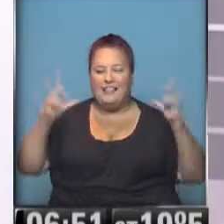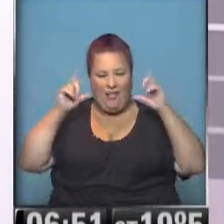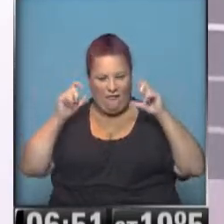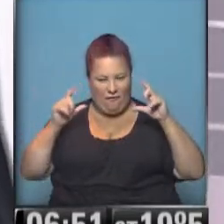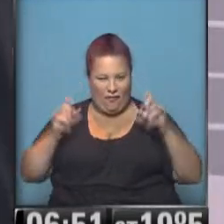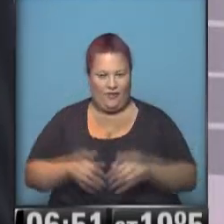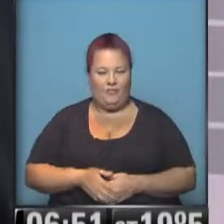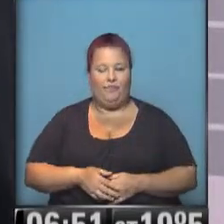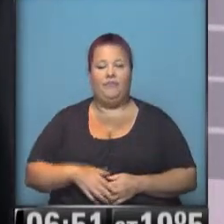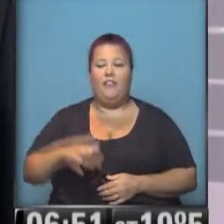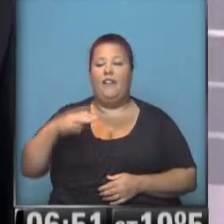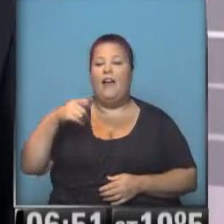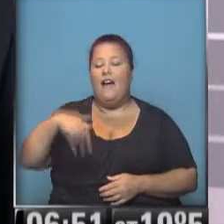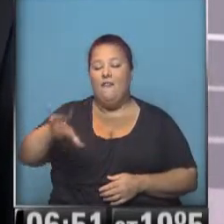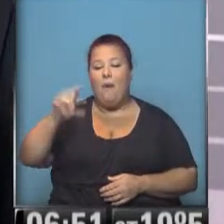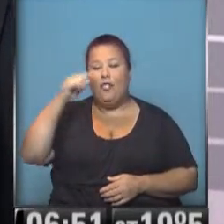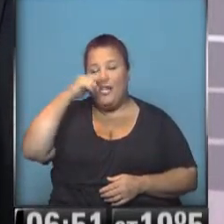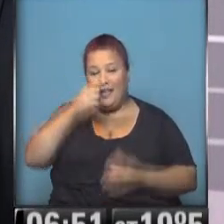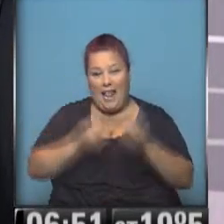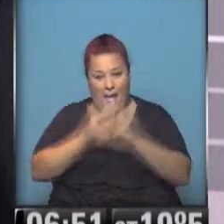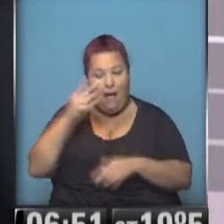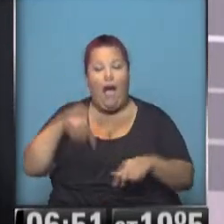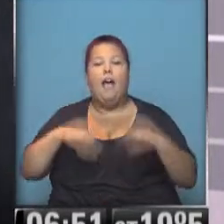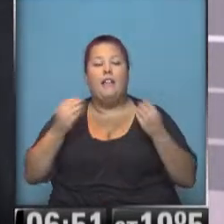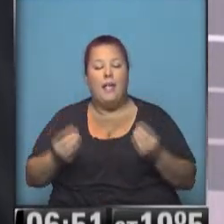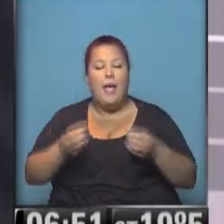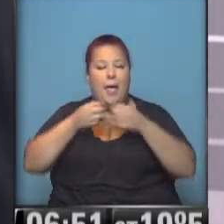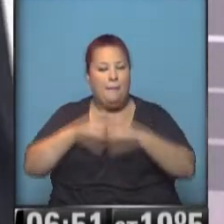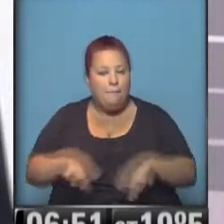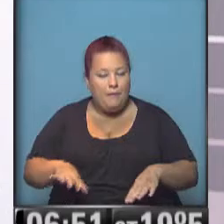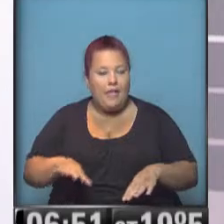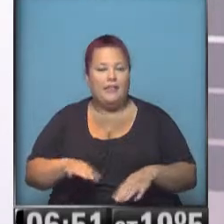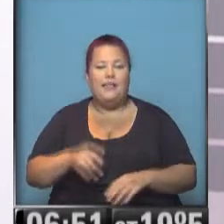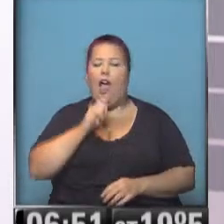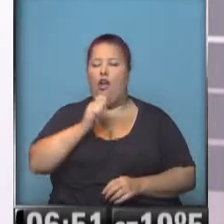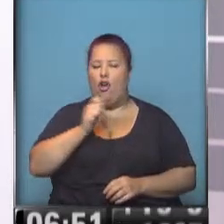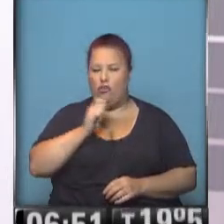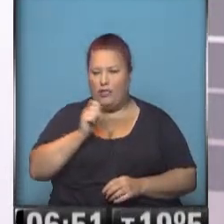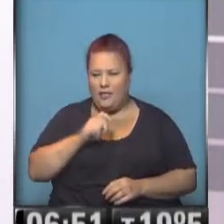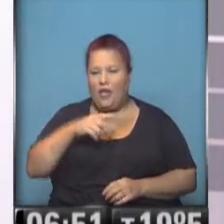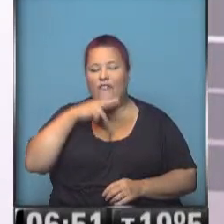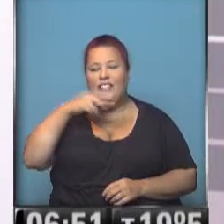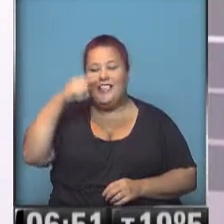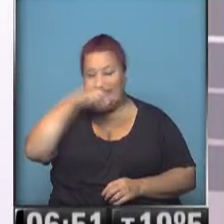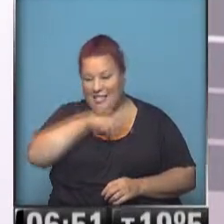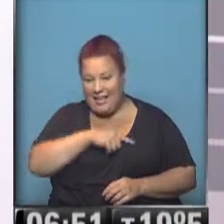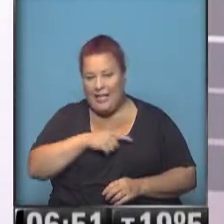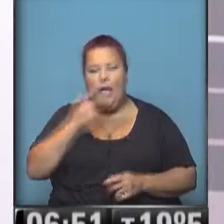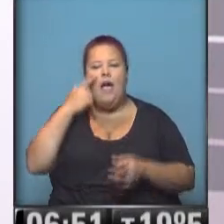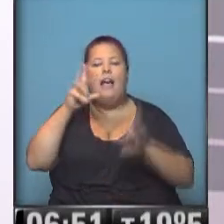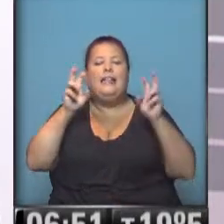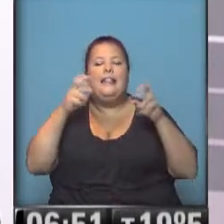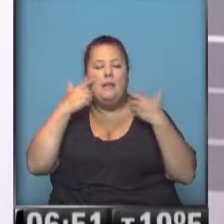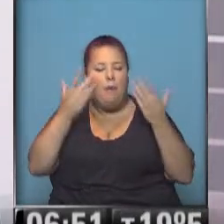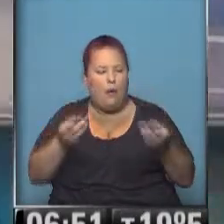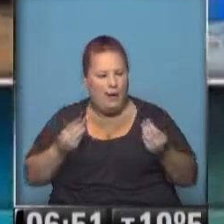fotos. Estamos a 9 minutos de las 7 de la mañana, momento que vamos a dar inicio a nuestro noticiero, a Visión 7, un adelanto a algunas de las